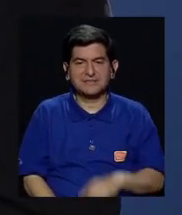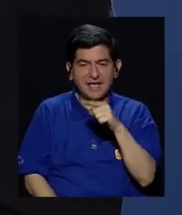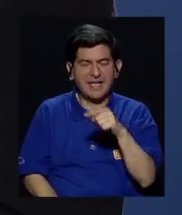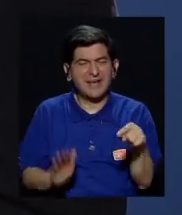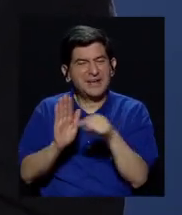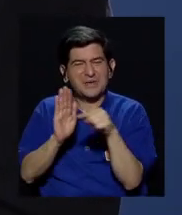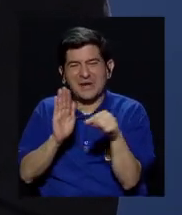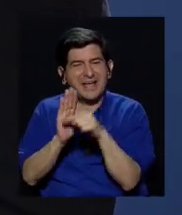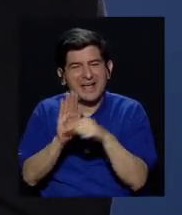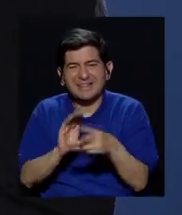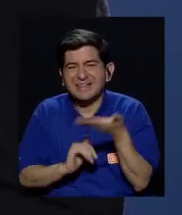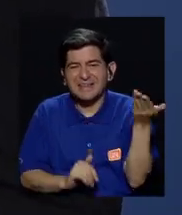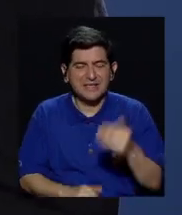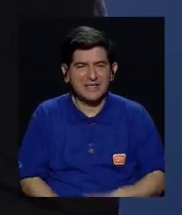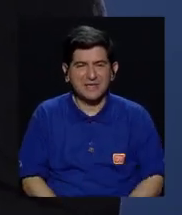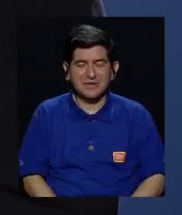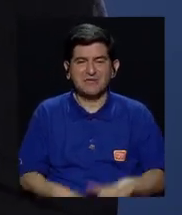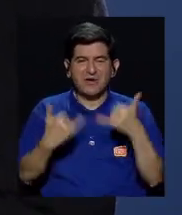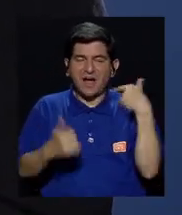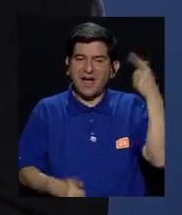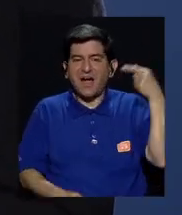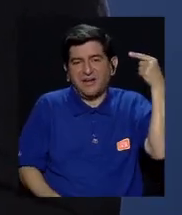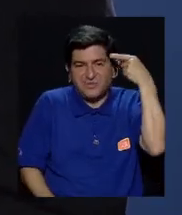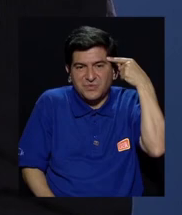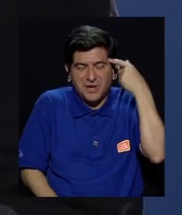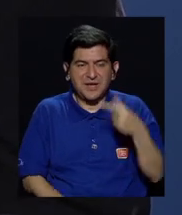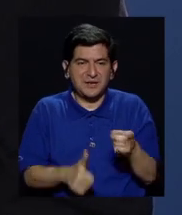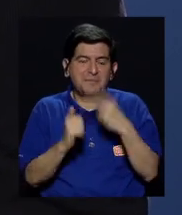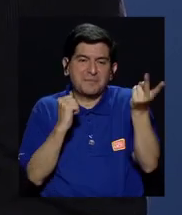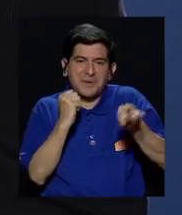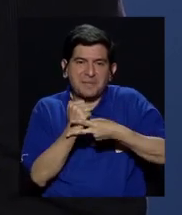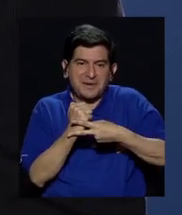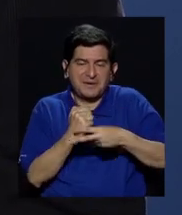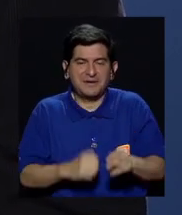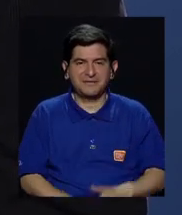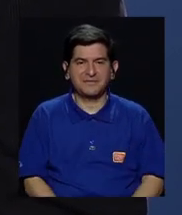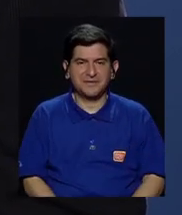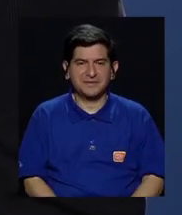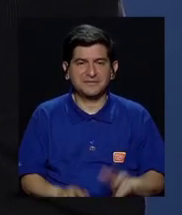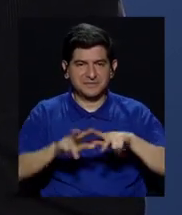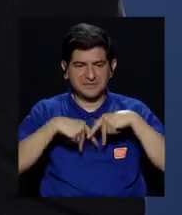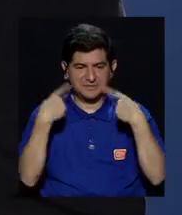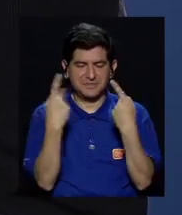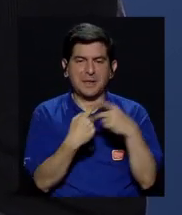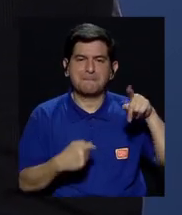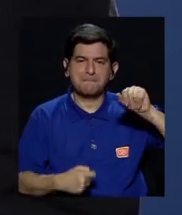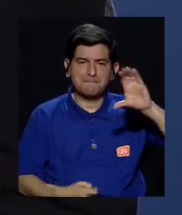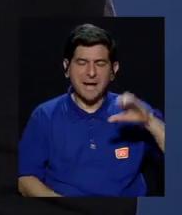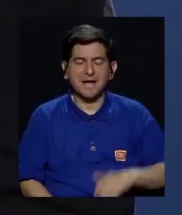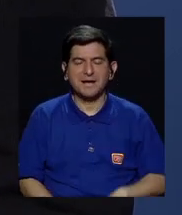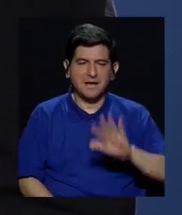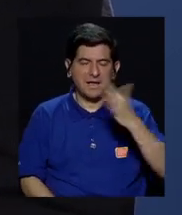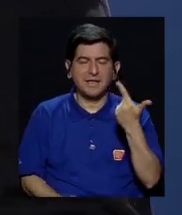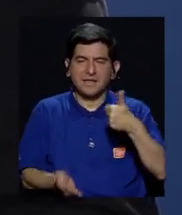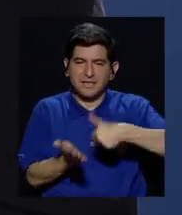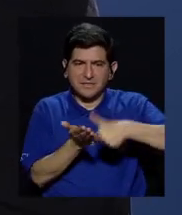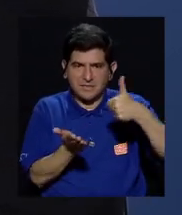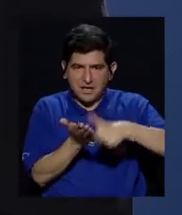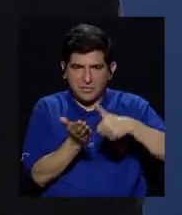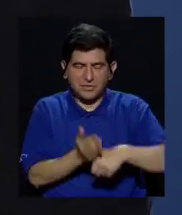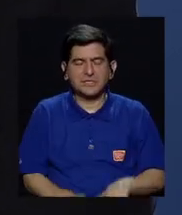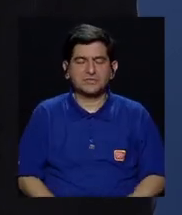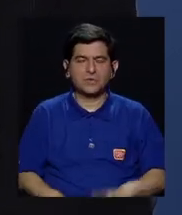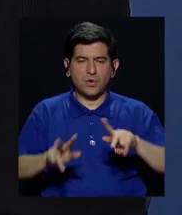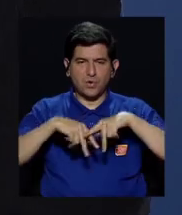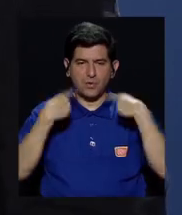más fuerte del presupuesto es de la actual administración hoy por primera vez el partido para su quinta elección va como partido